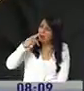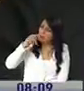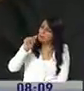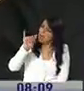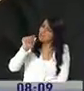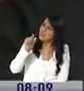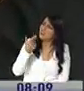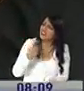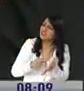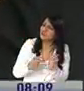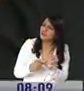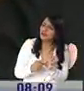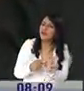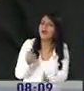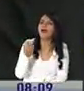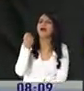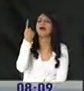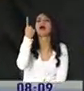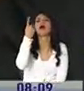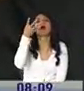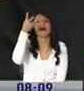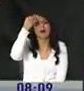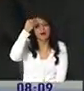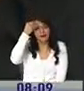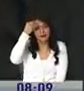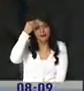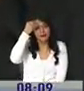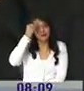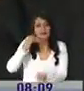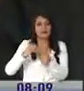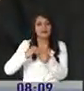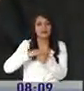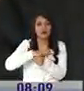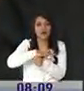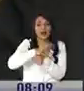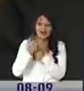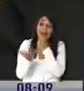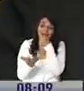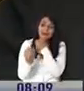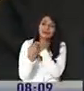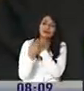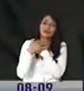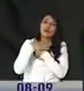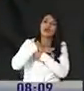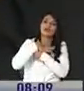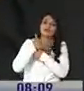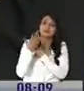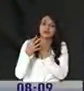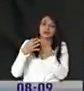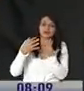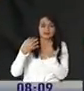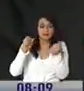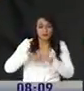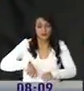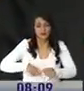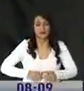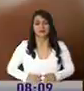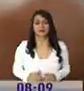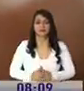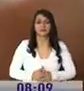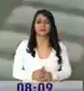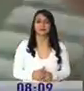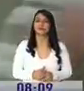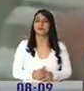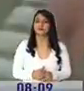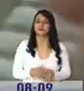lix y termina entonces también si Y es ahí donde tal vez podría haber entonces también un nuevo tipo de de de influencia las